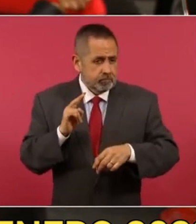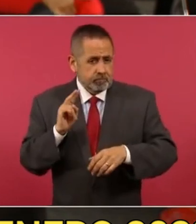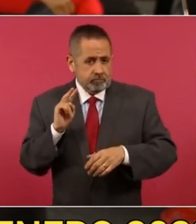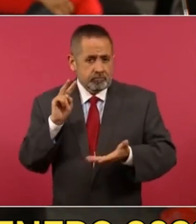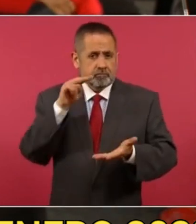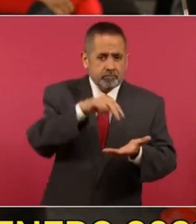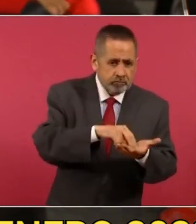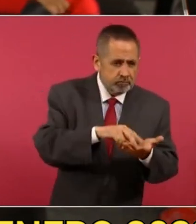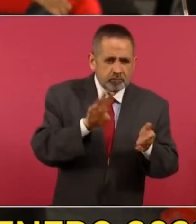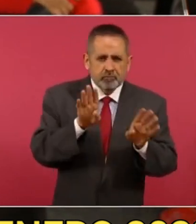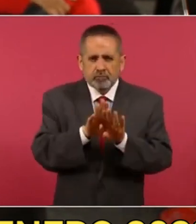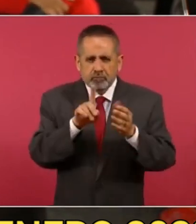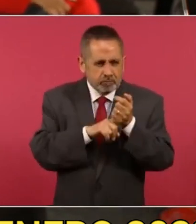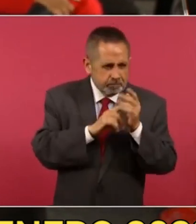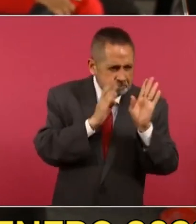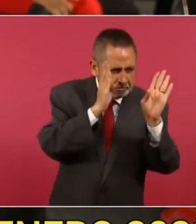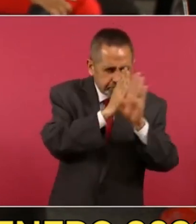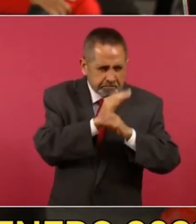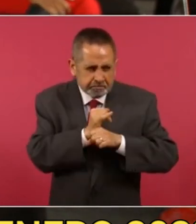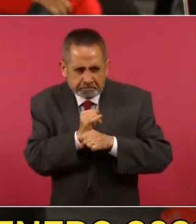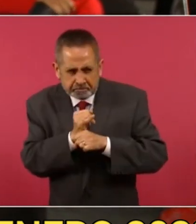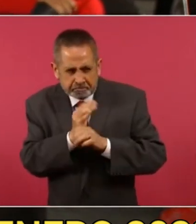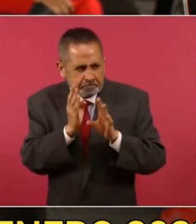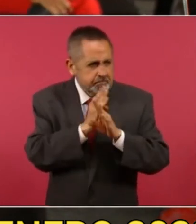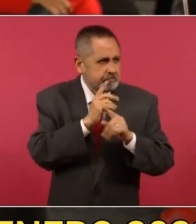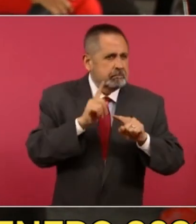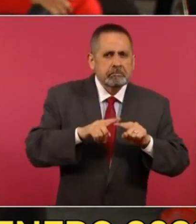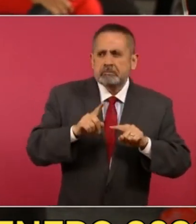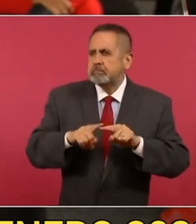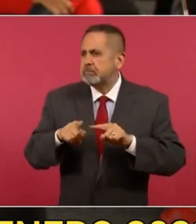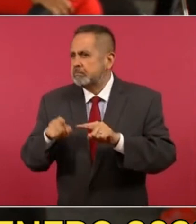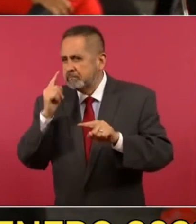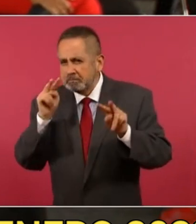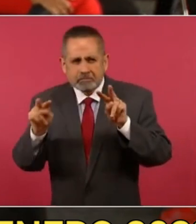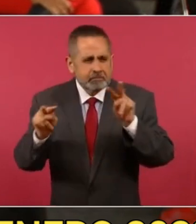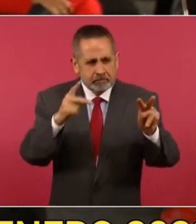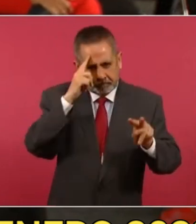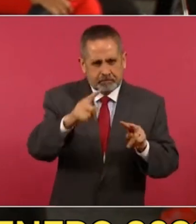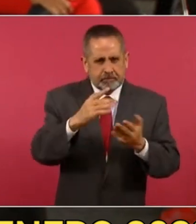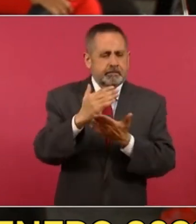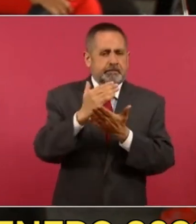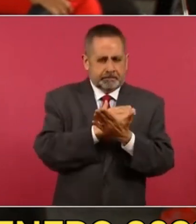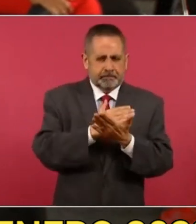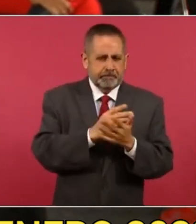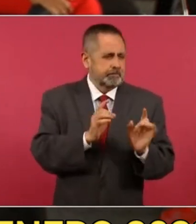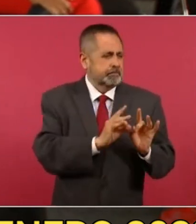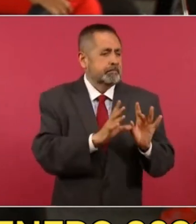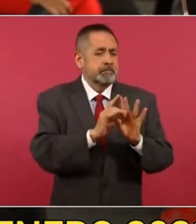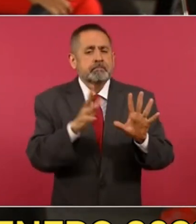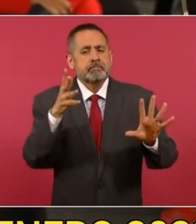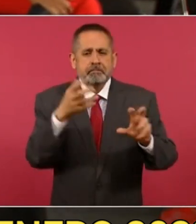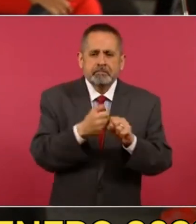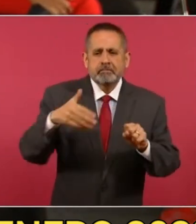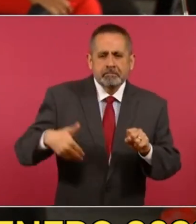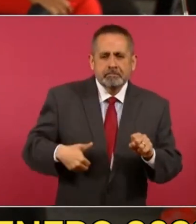de inteligencia para evitar que pues estos accidentes, estas fallas que ha tenido, pues